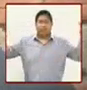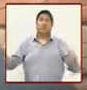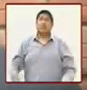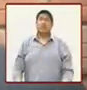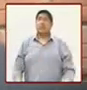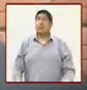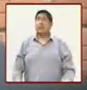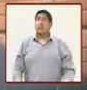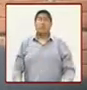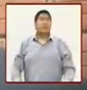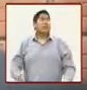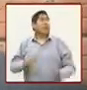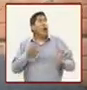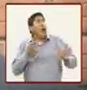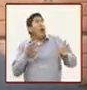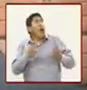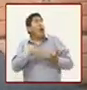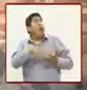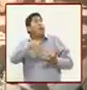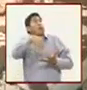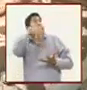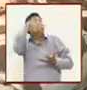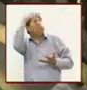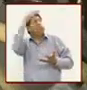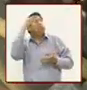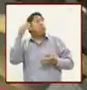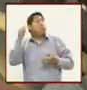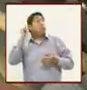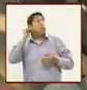Ha salido humo amarillo, bien fuerte.